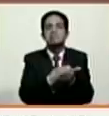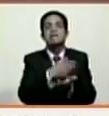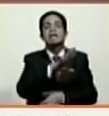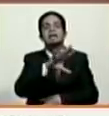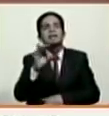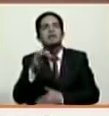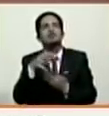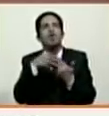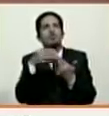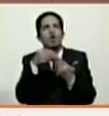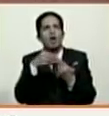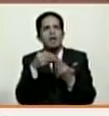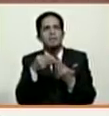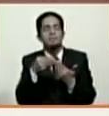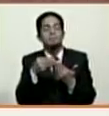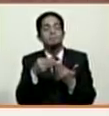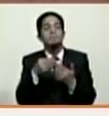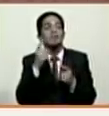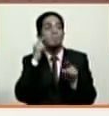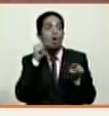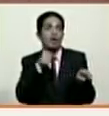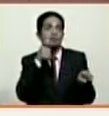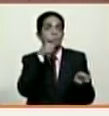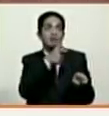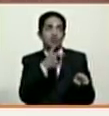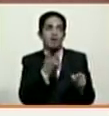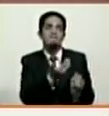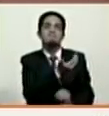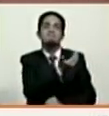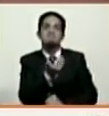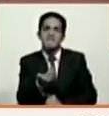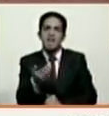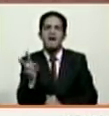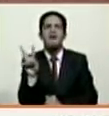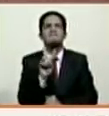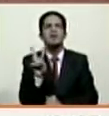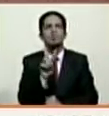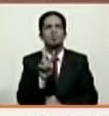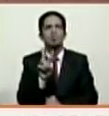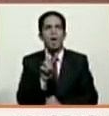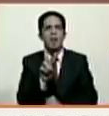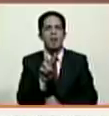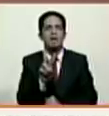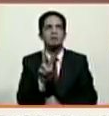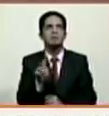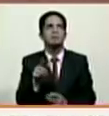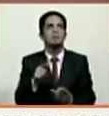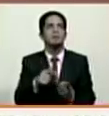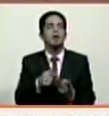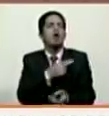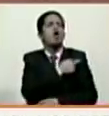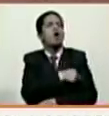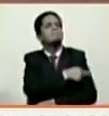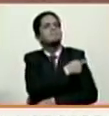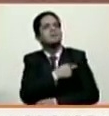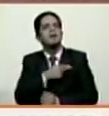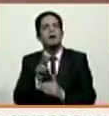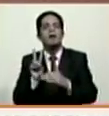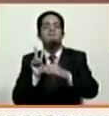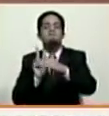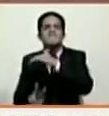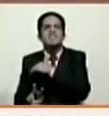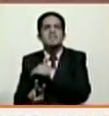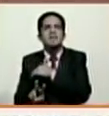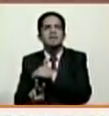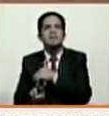eso las parturientas de Cúcuta tienen que venir a Venezuela, tienen que ir a Ureña, tienen que ir al Hospital del Vigía para poder